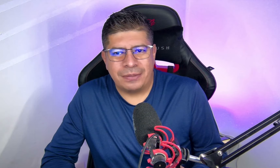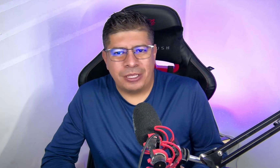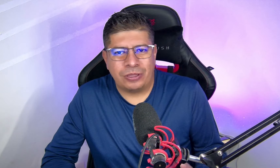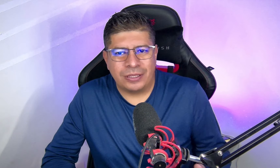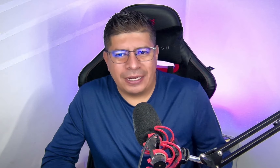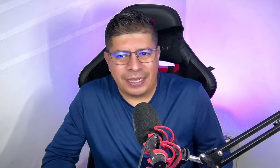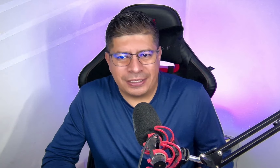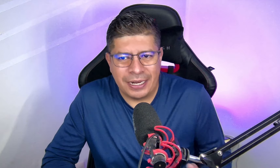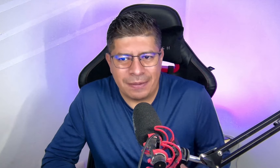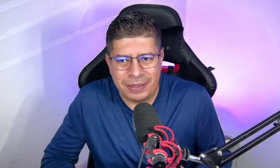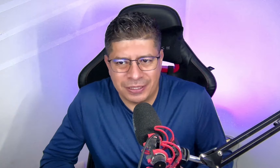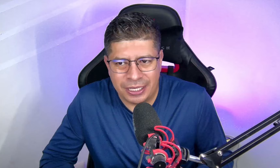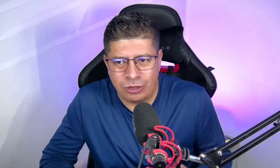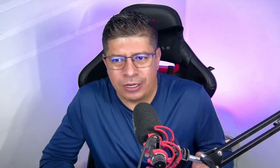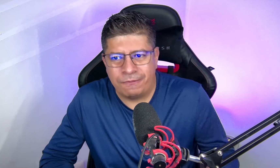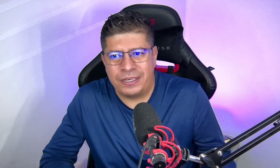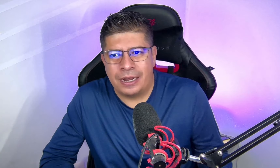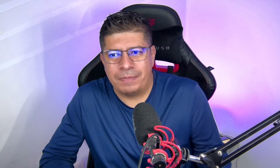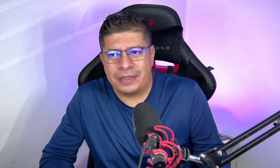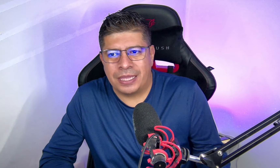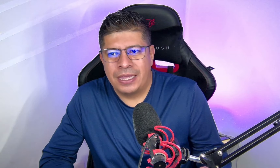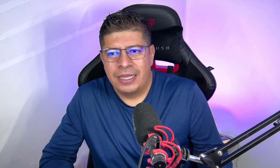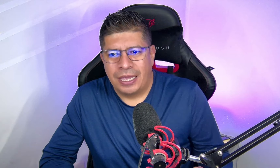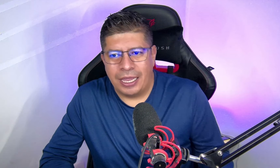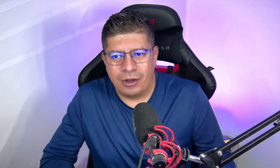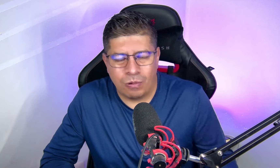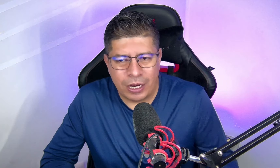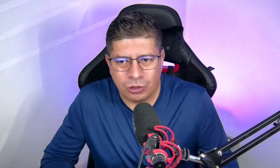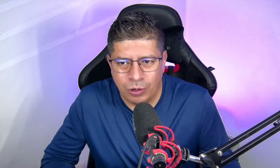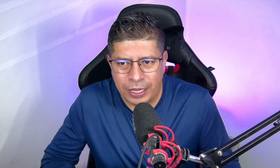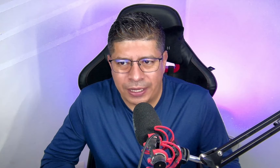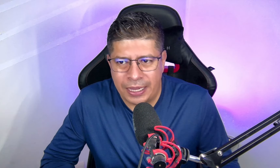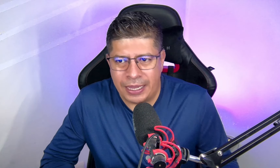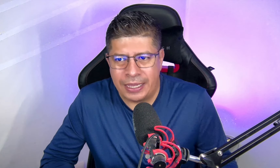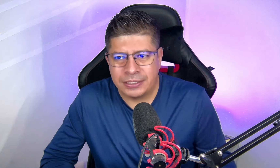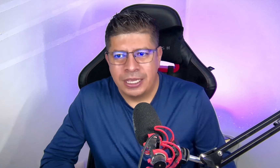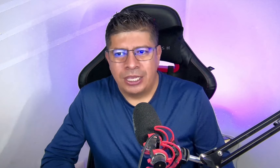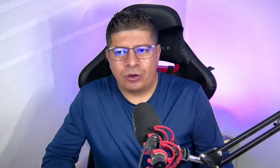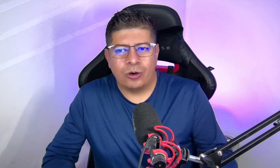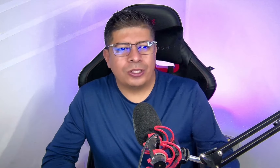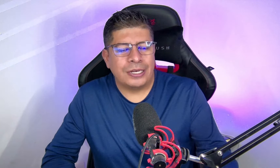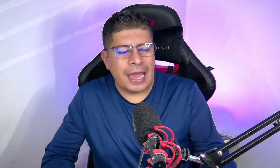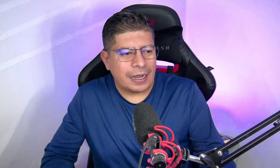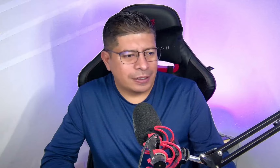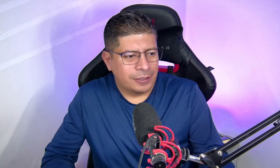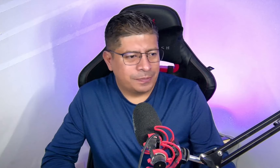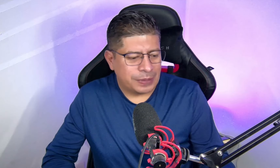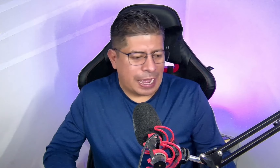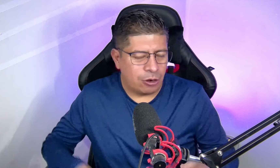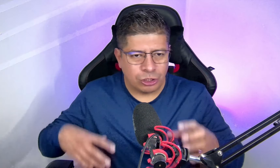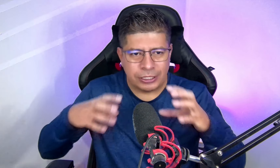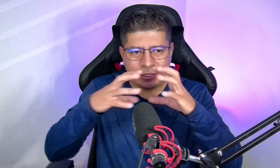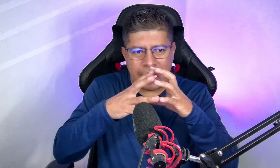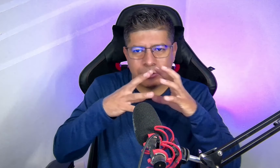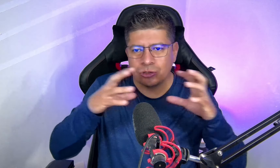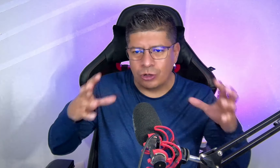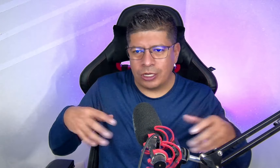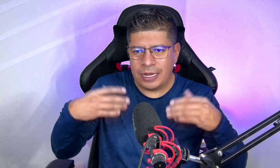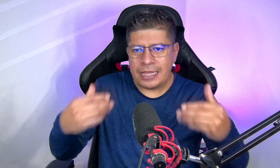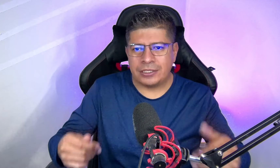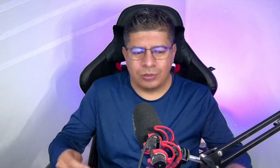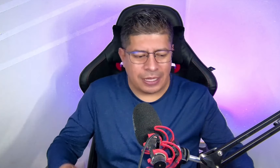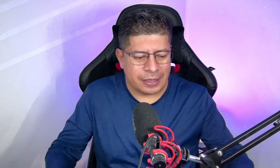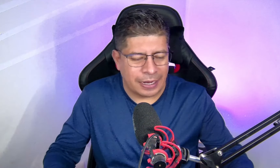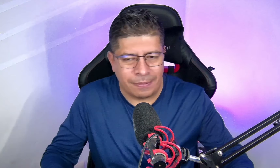fortalecimiento de inteligencia Y la investigación y finalmente el cuarto eje es coordinar a los estados